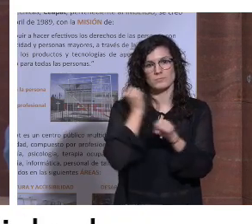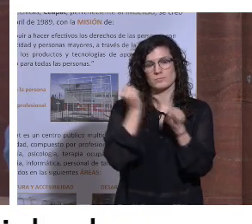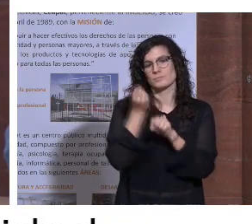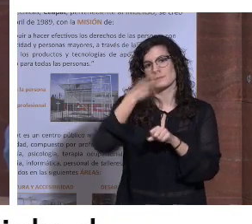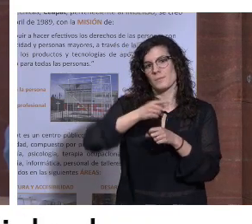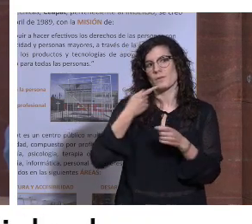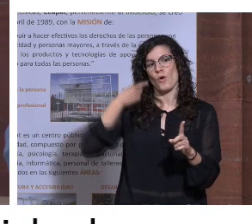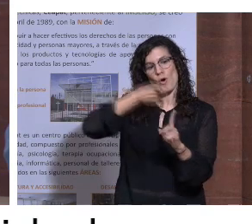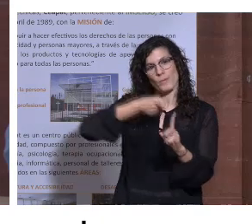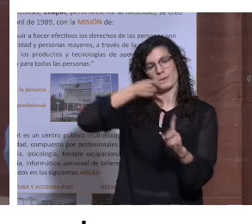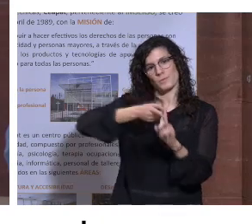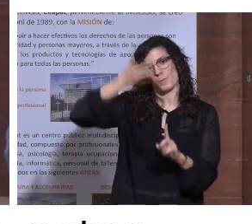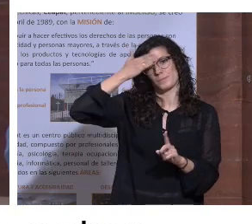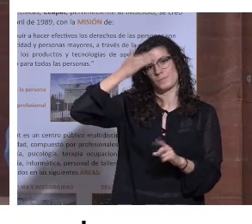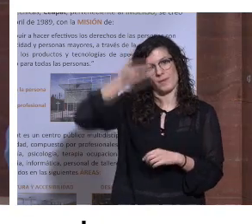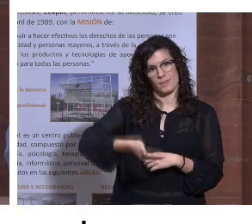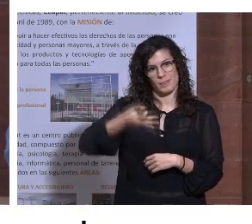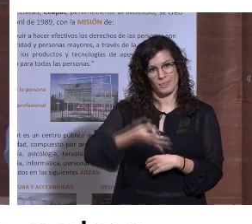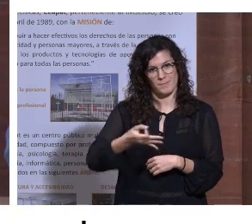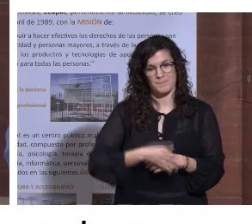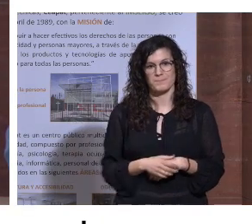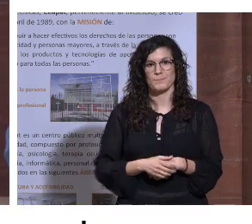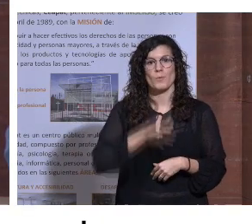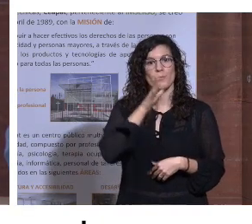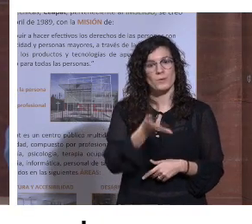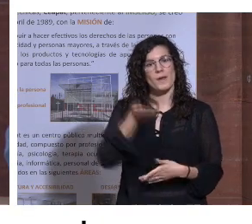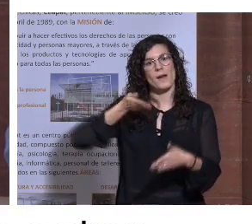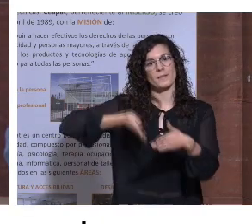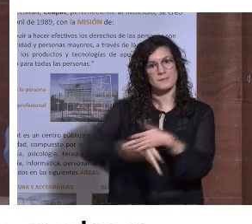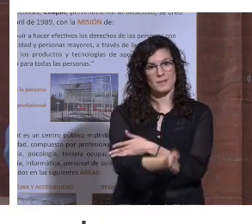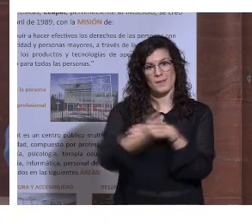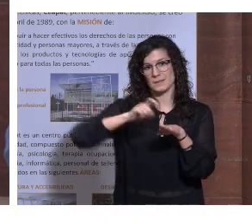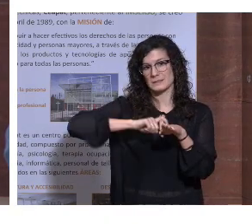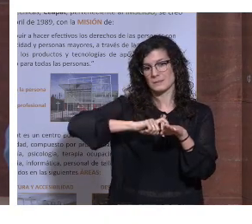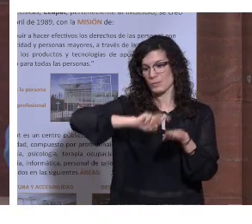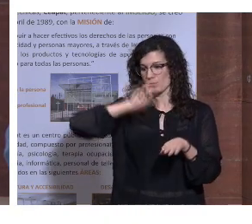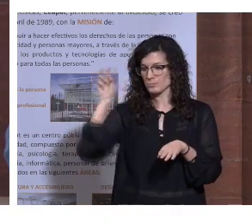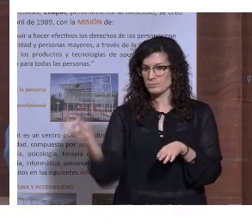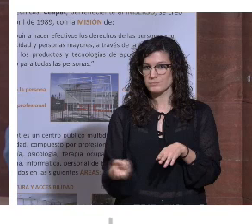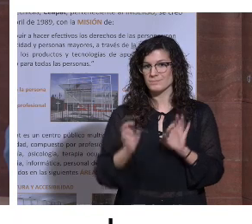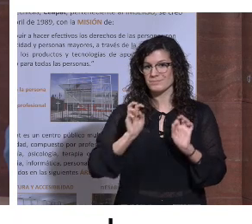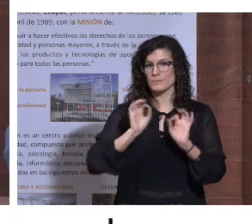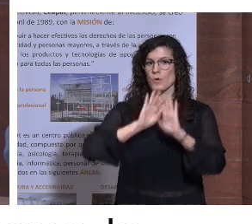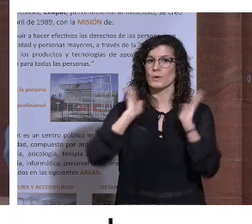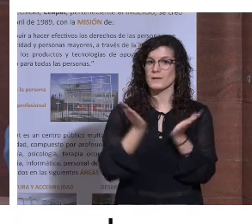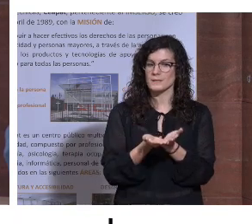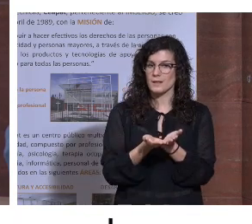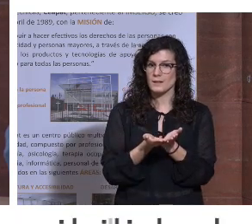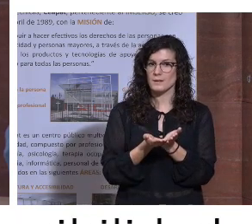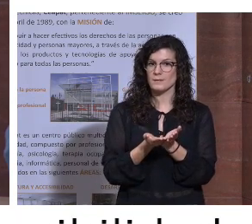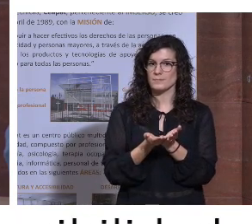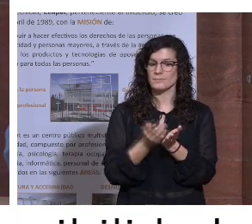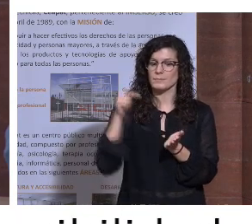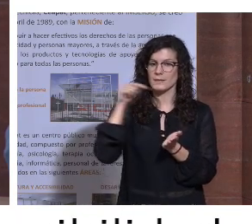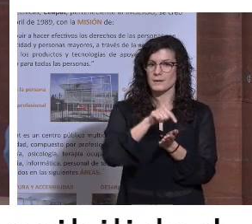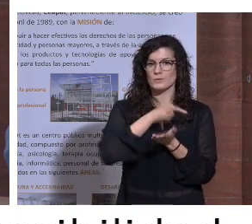como objetivo. Porque la accesibilidad de todo tipo, la accesibilidad universal, es